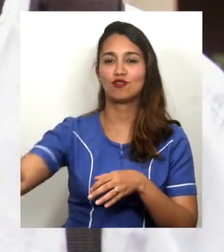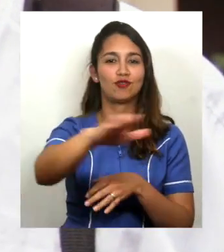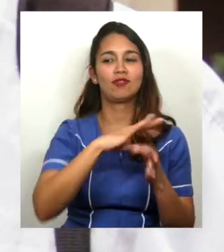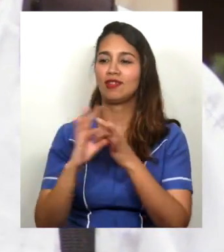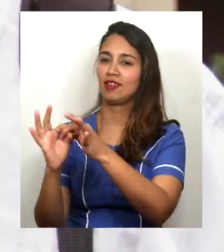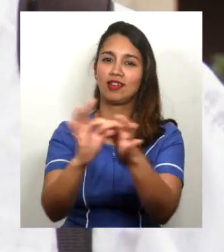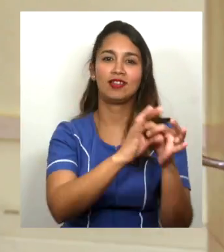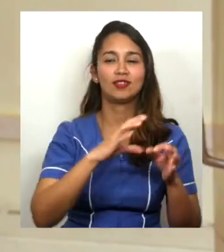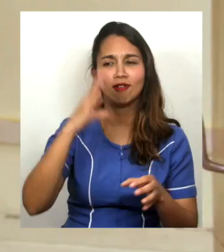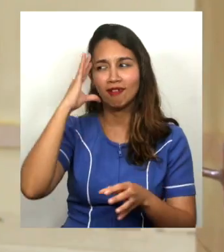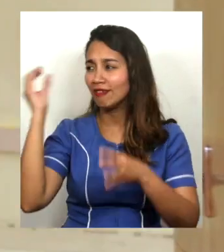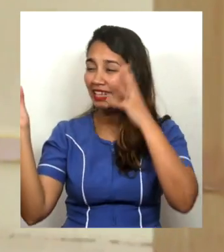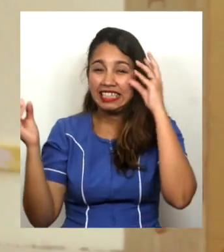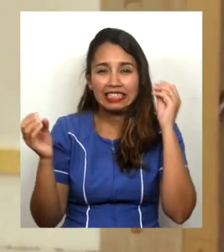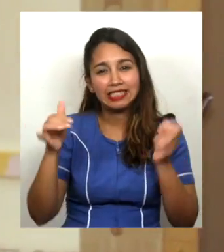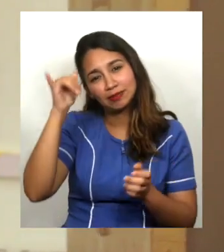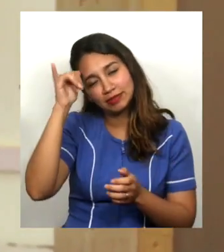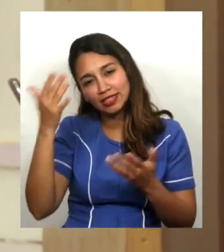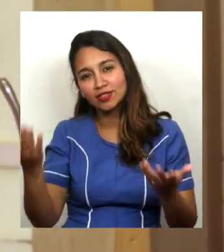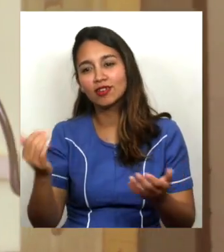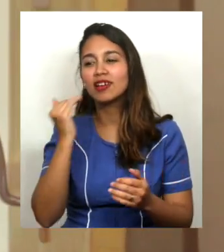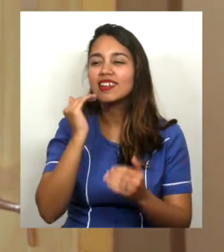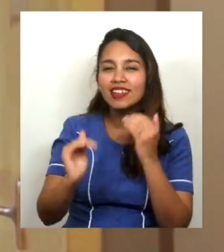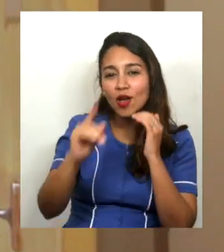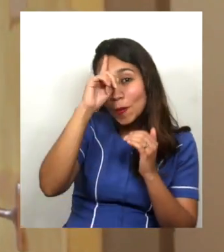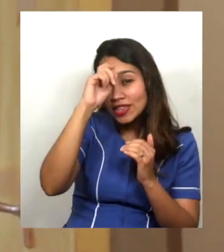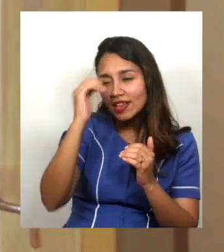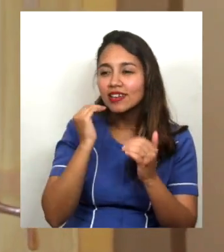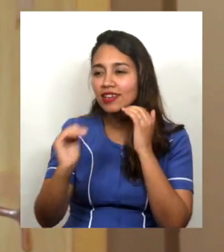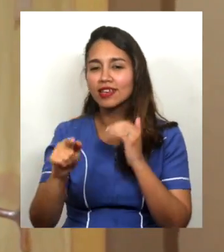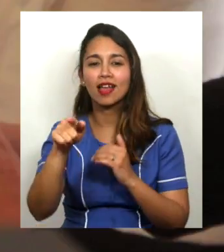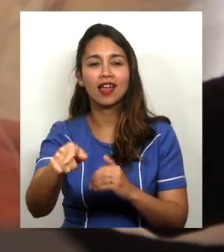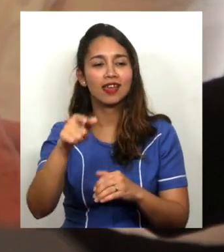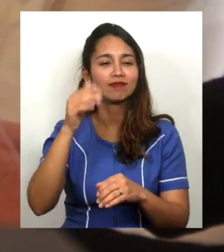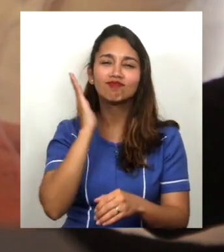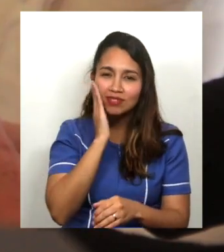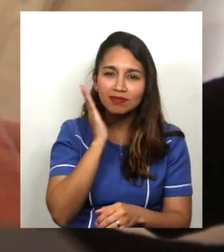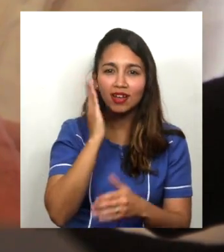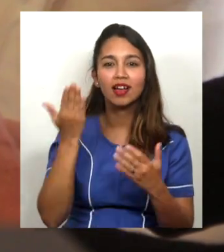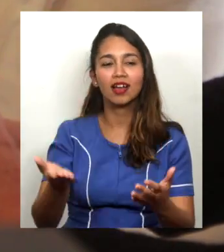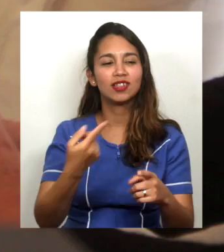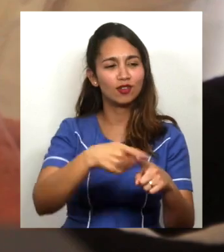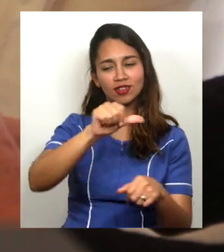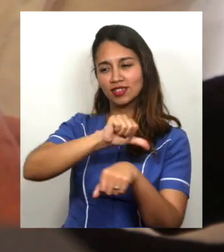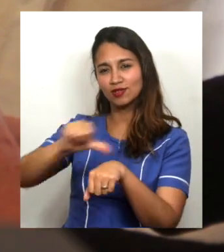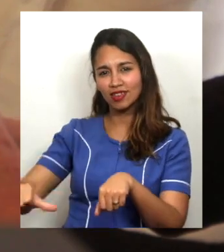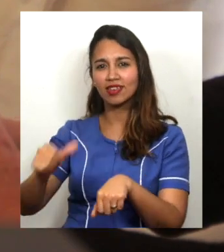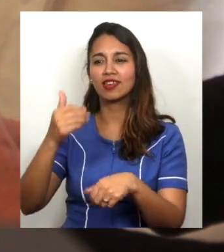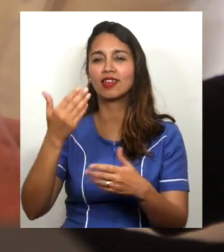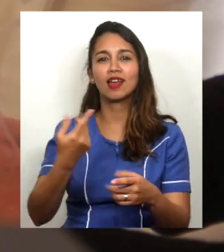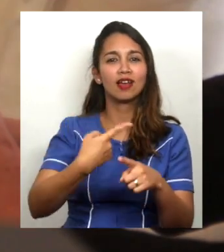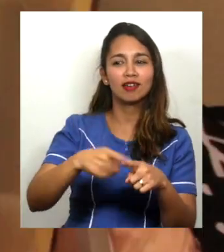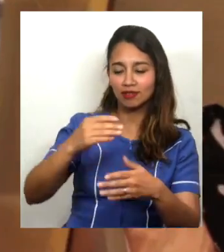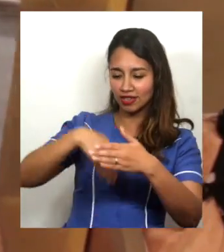entrada. Agradezco a todas las dependencias. Espero no olvidarme de ninguna, pero de pediatría, las chicas de ahí súper súper simpáticas, las